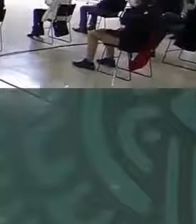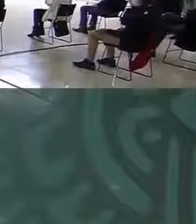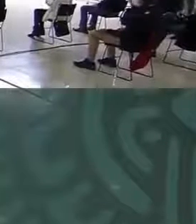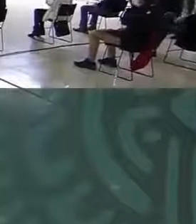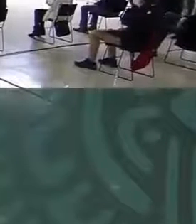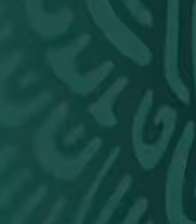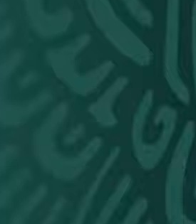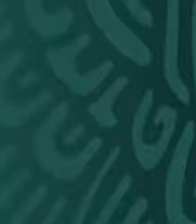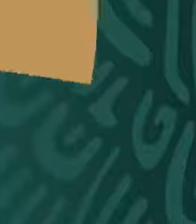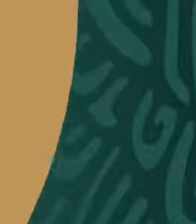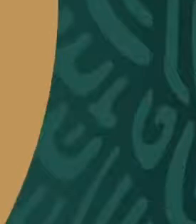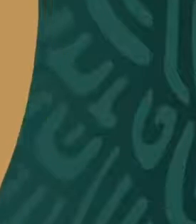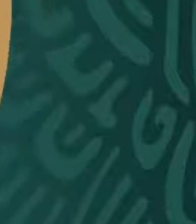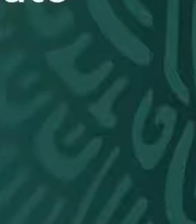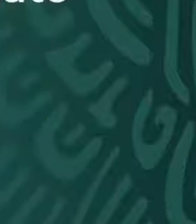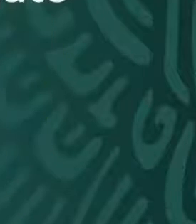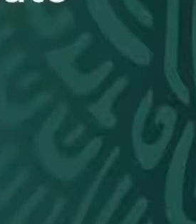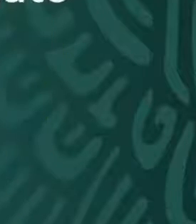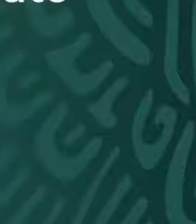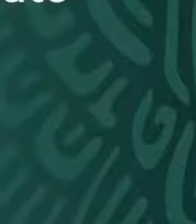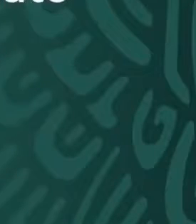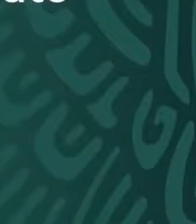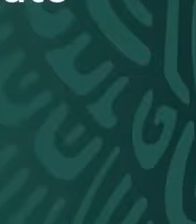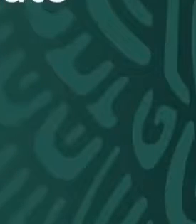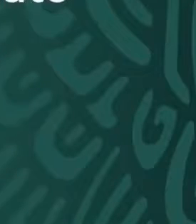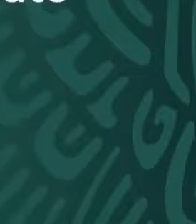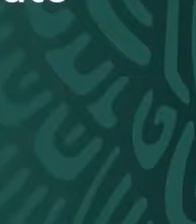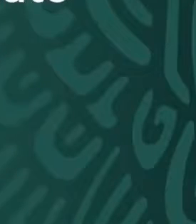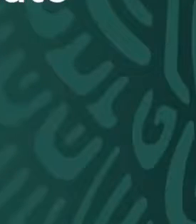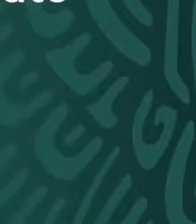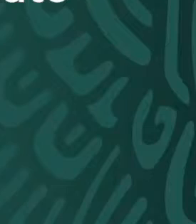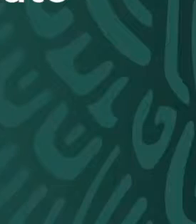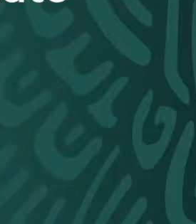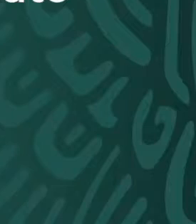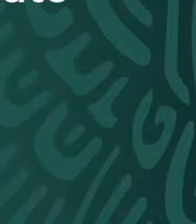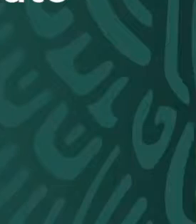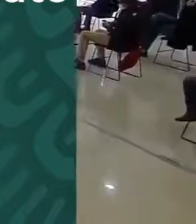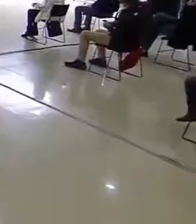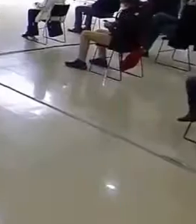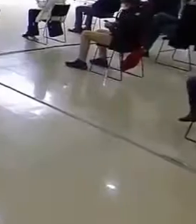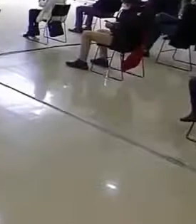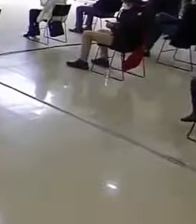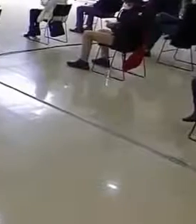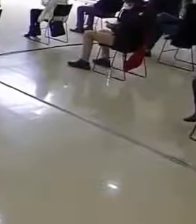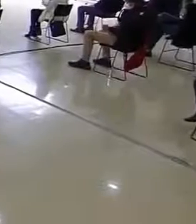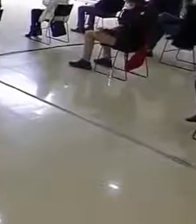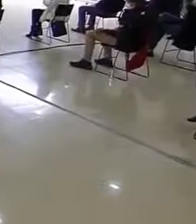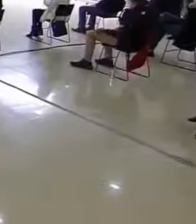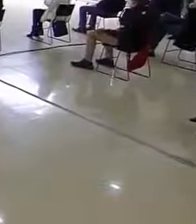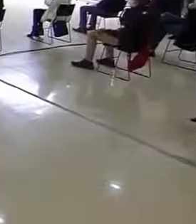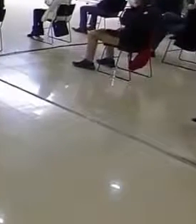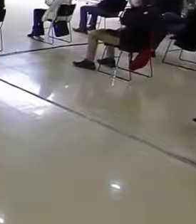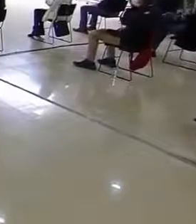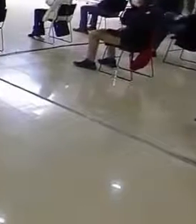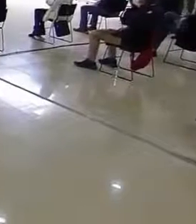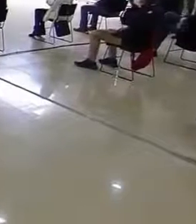República anunció que se seguirá reforzando la seguridad en el estado de Guanajuato. Bueno, pues nos da mucho